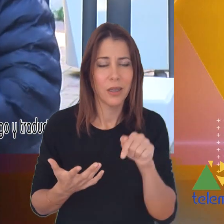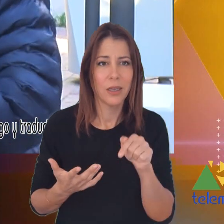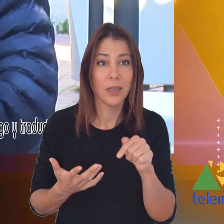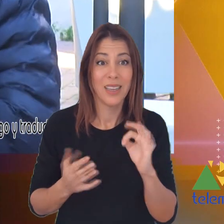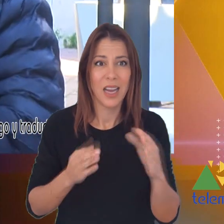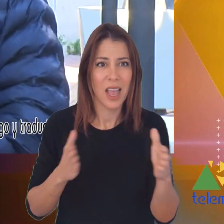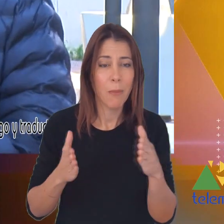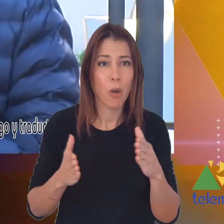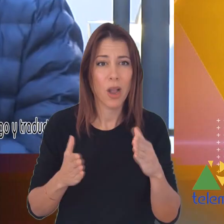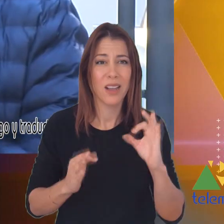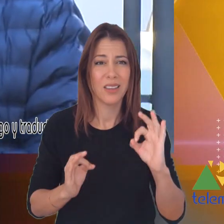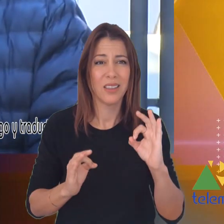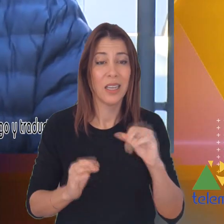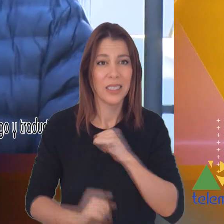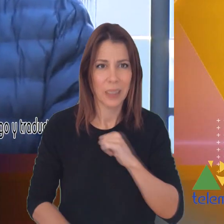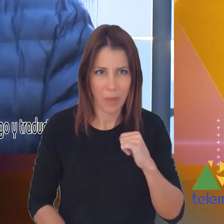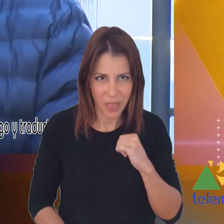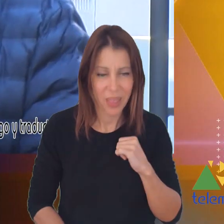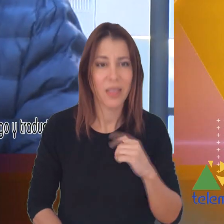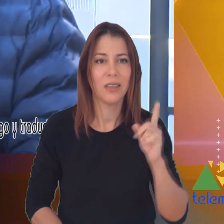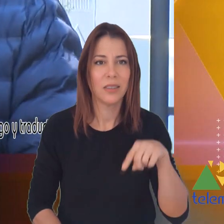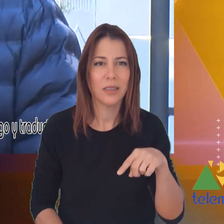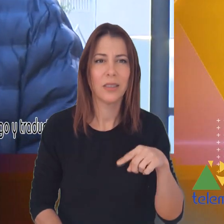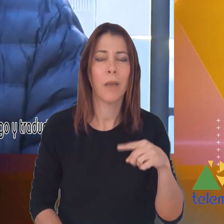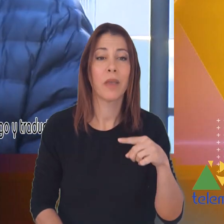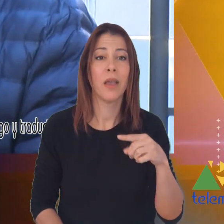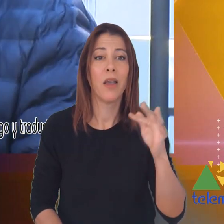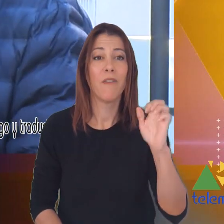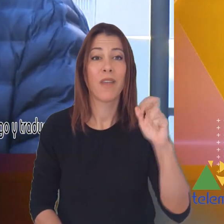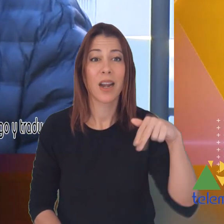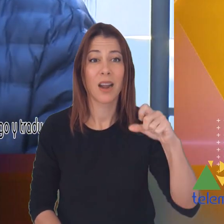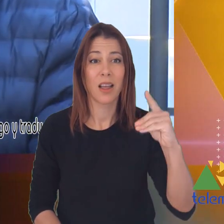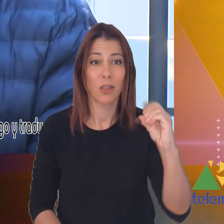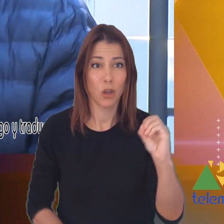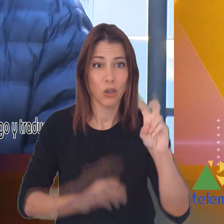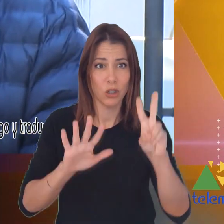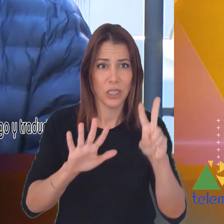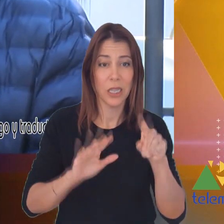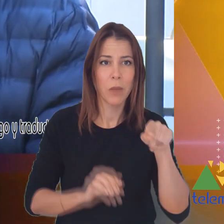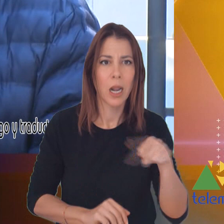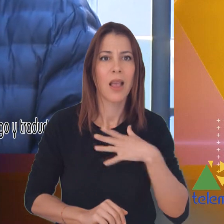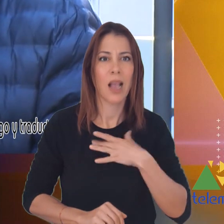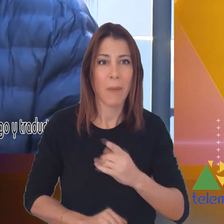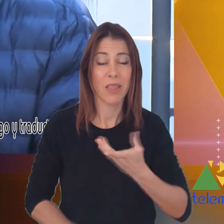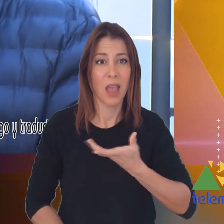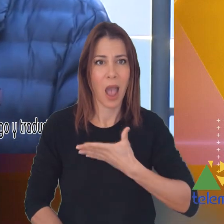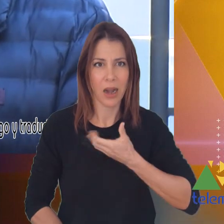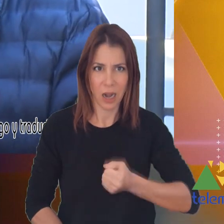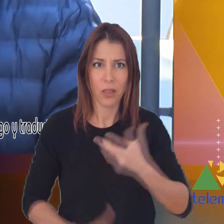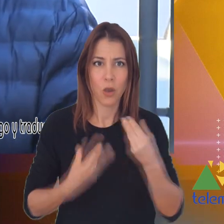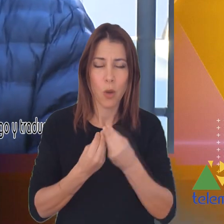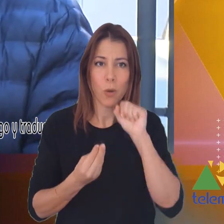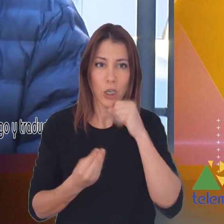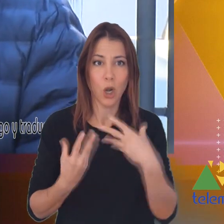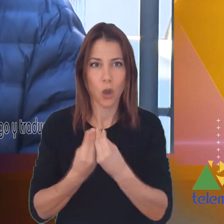que es la época de la Independencia y la época de Fernando VII, fue capaz de hacer alcalde de Motril con los franceses,